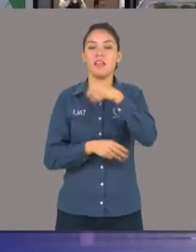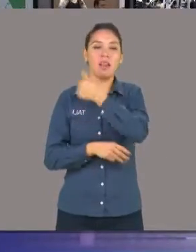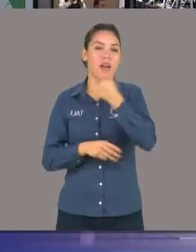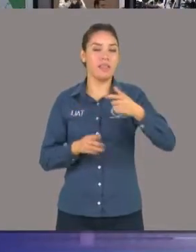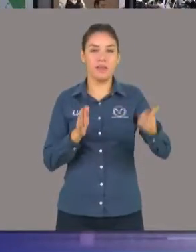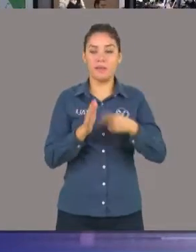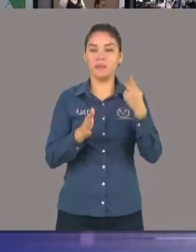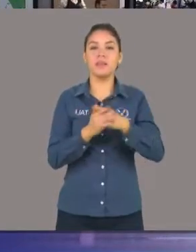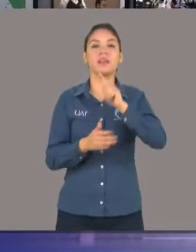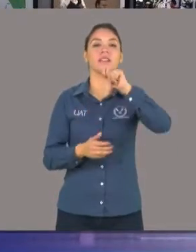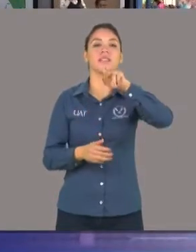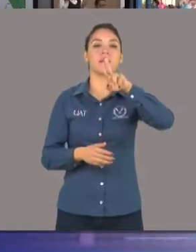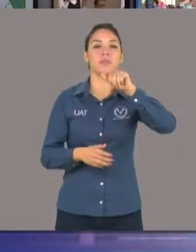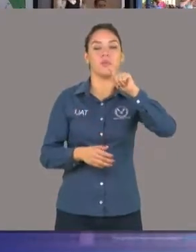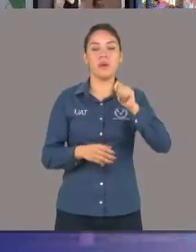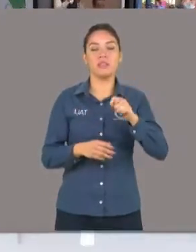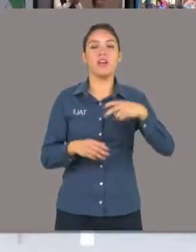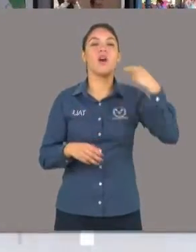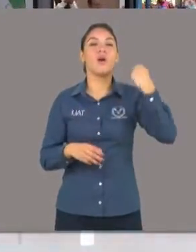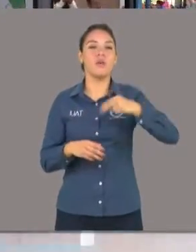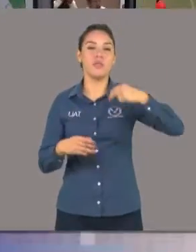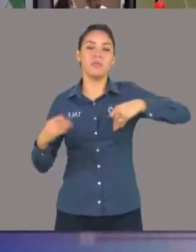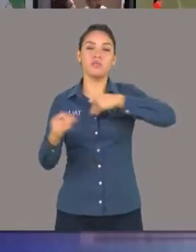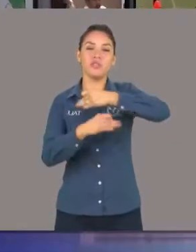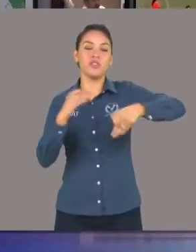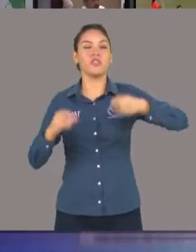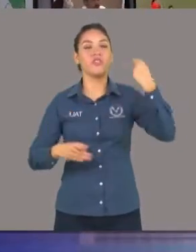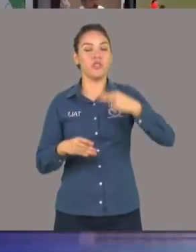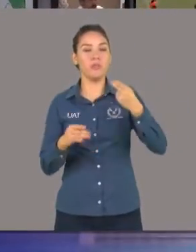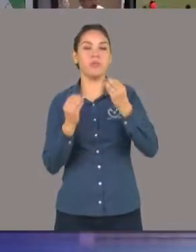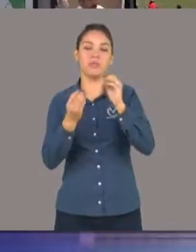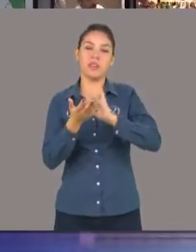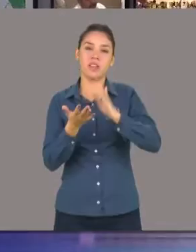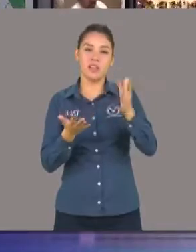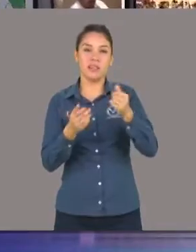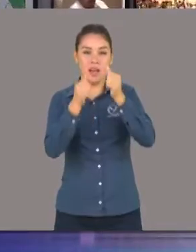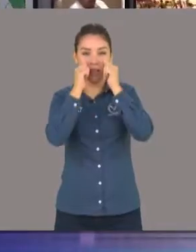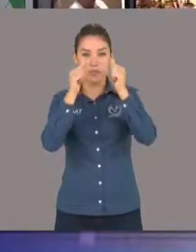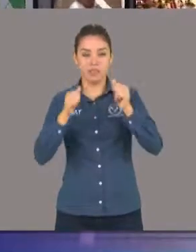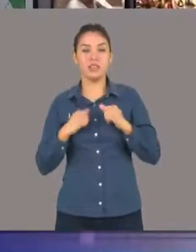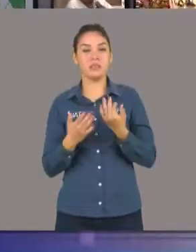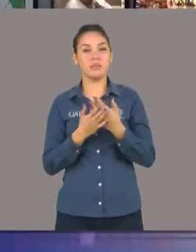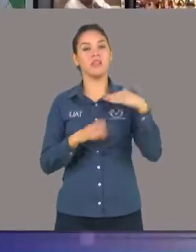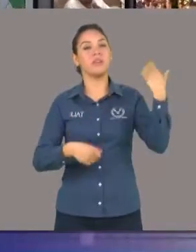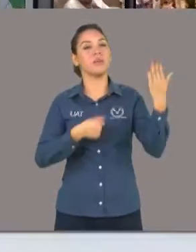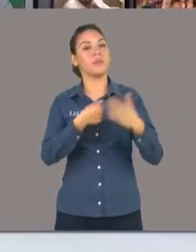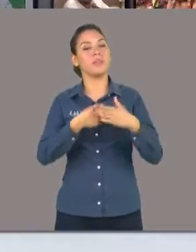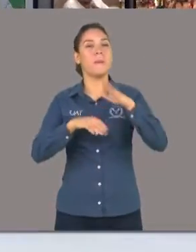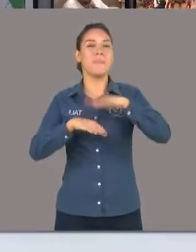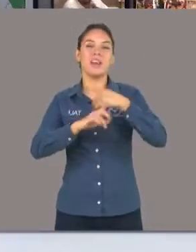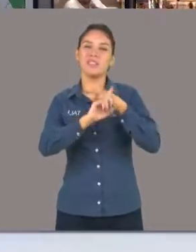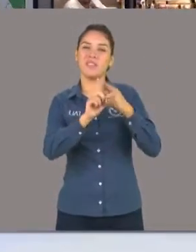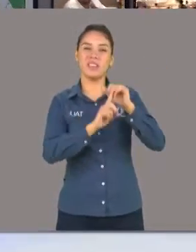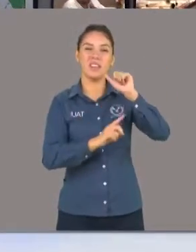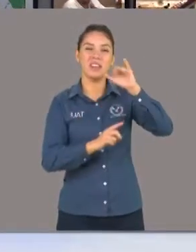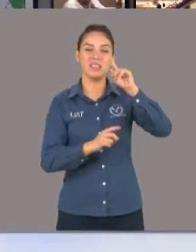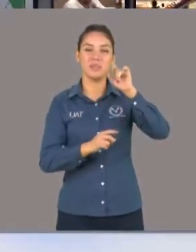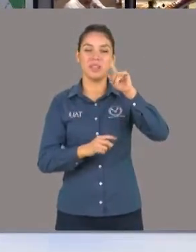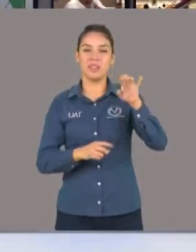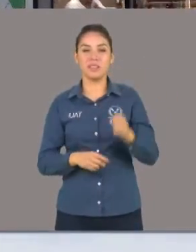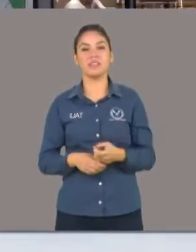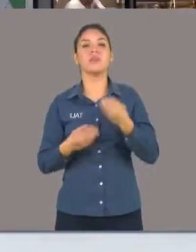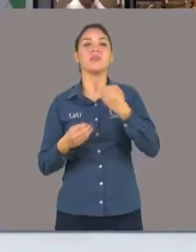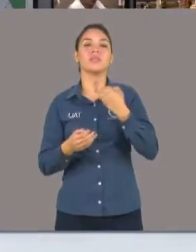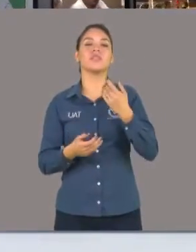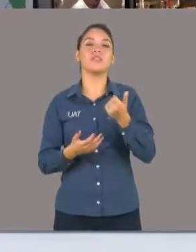diariamente tenemos para usted a través de TVGUAD. A nombre de quienes lo hacen posible, agradezco el favor de su atención y lo esperamos en la próxima edición con más actividades